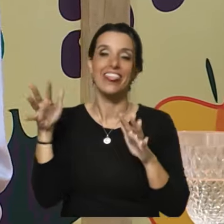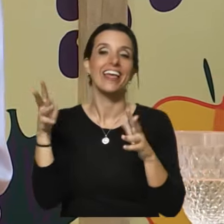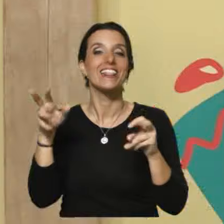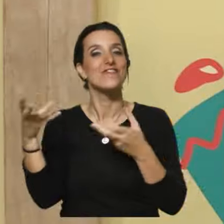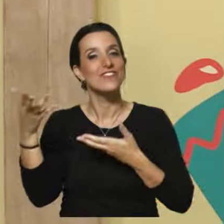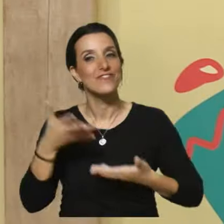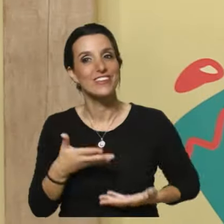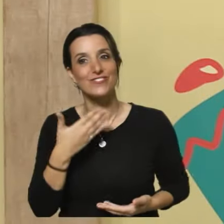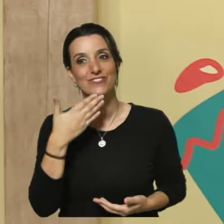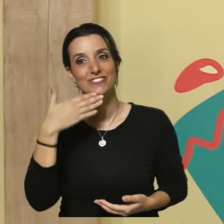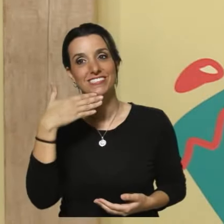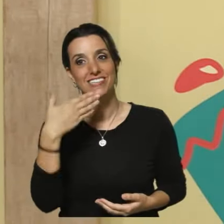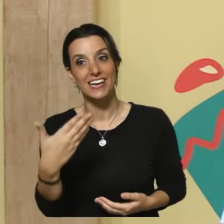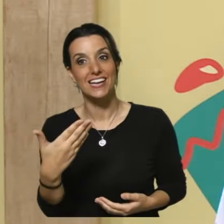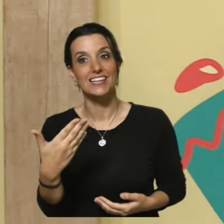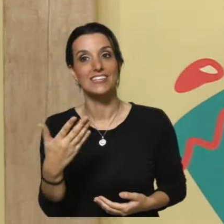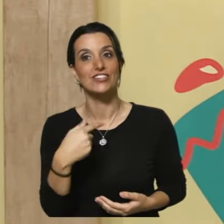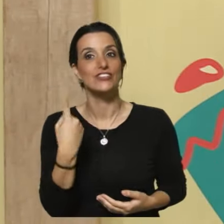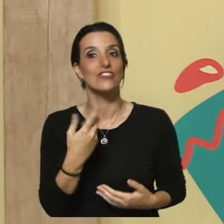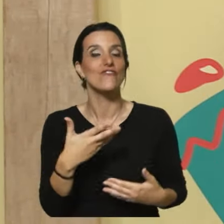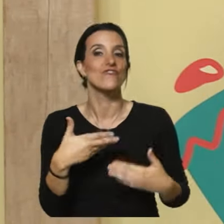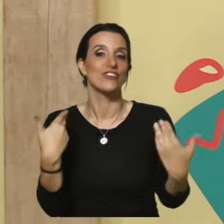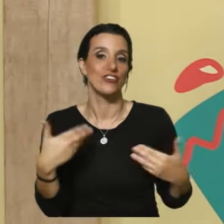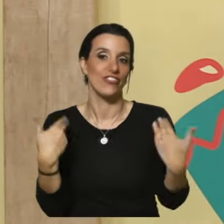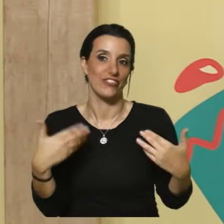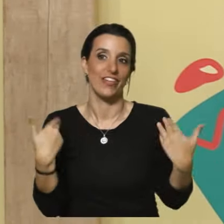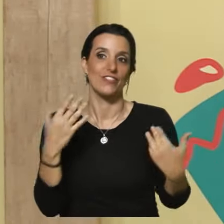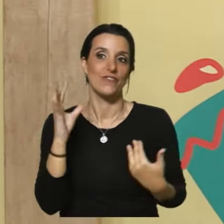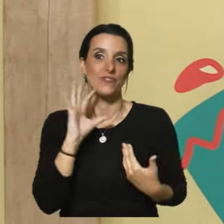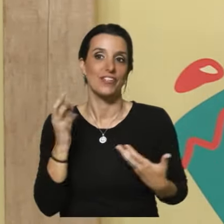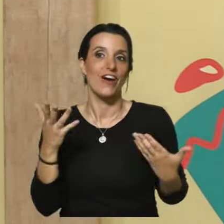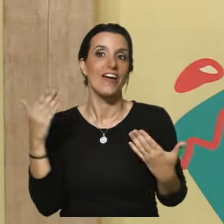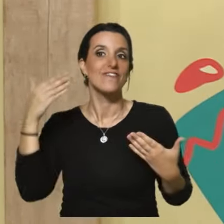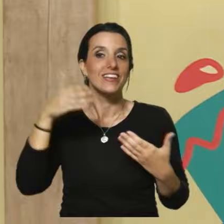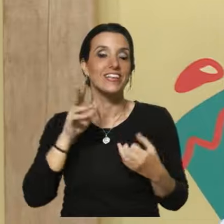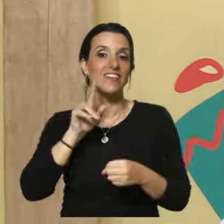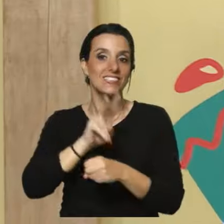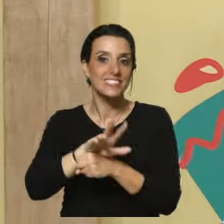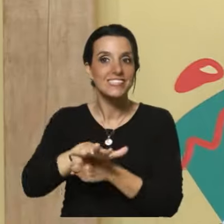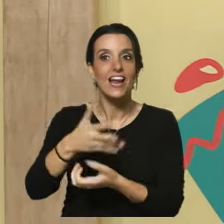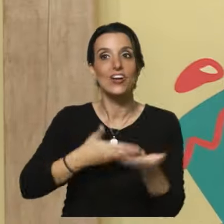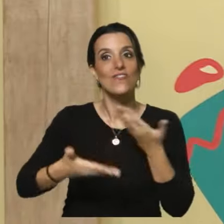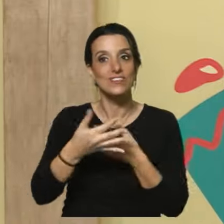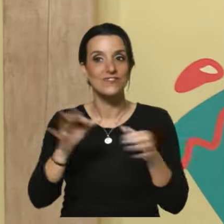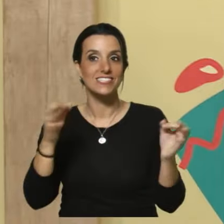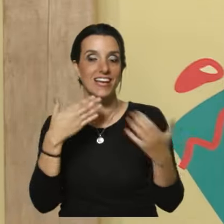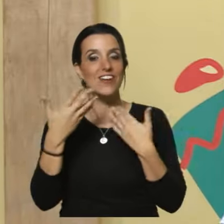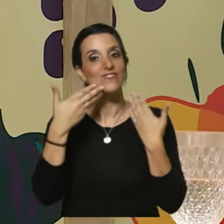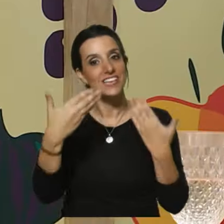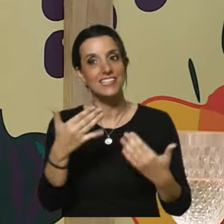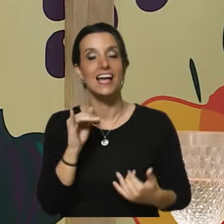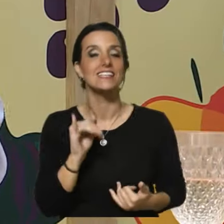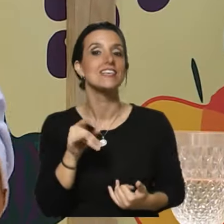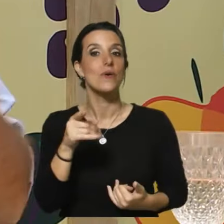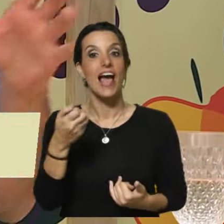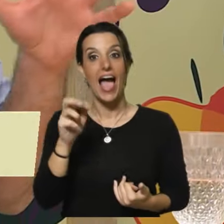bienvenida Muchas gracias Leo y estamos rec contentos de tener esta oportunidad de venir a visitarlos compartir música y charlar así Muchas gracias Ali